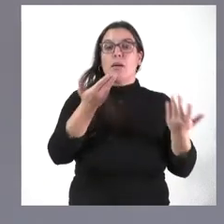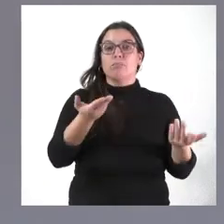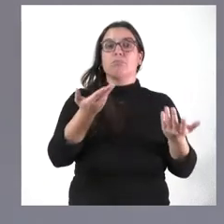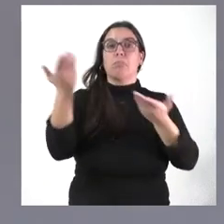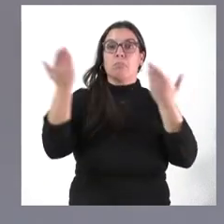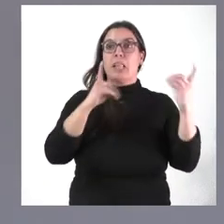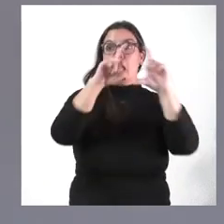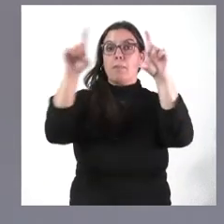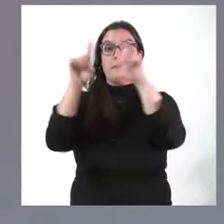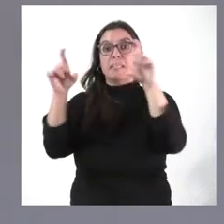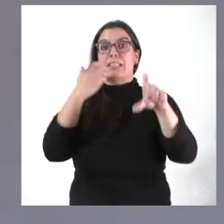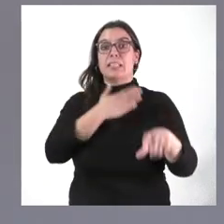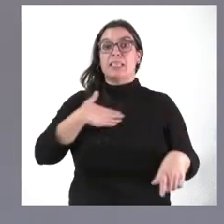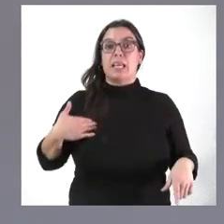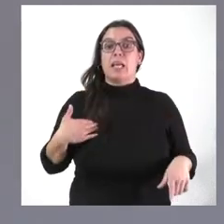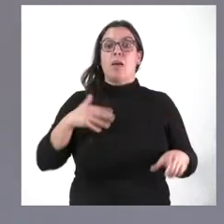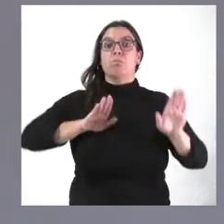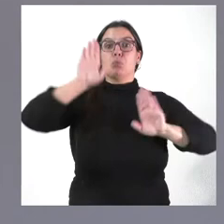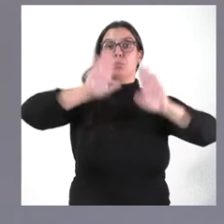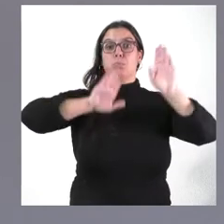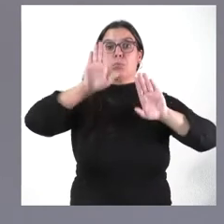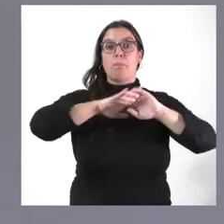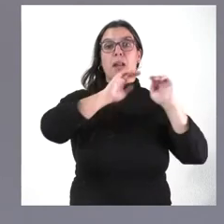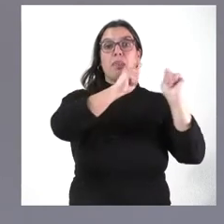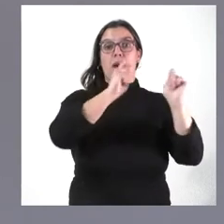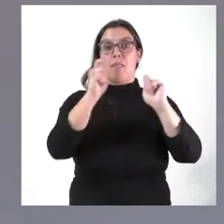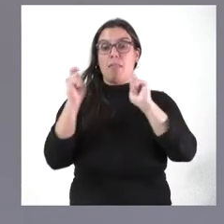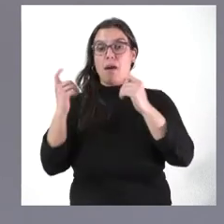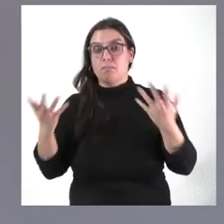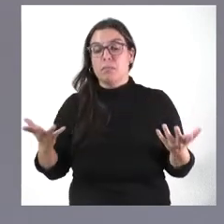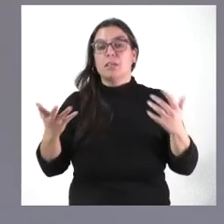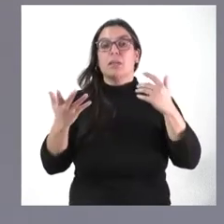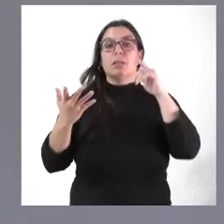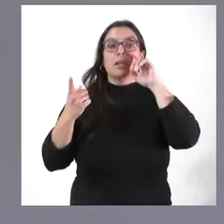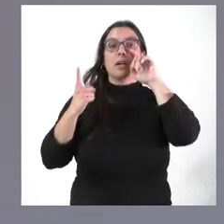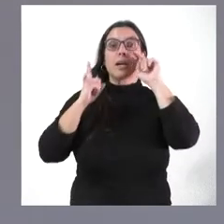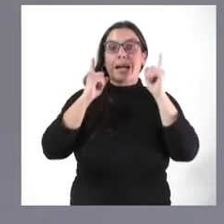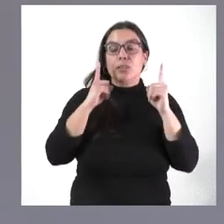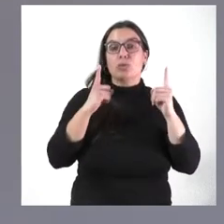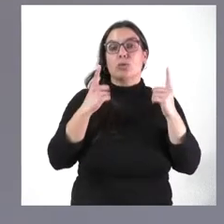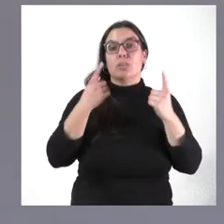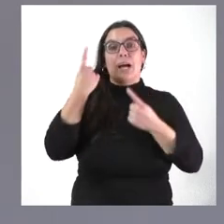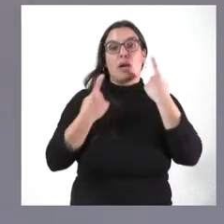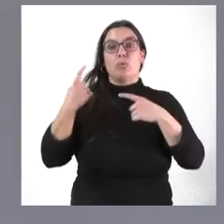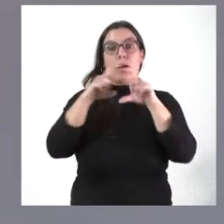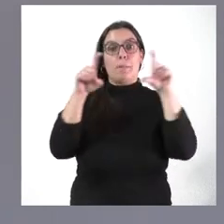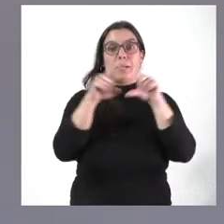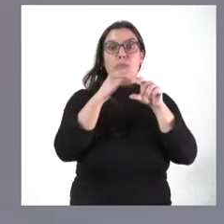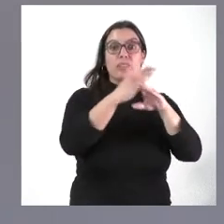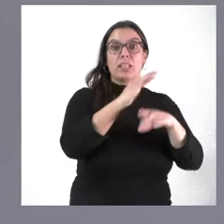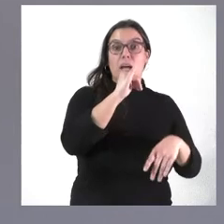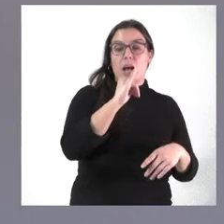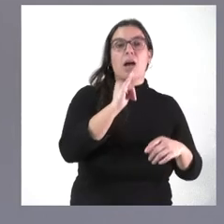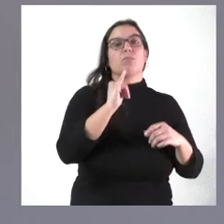deseen presentarse para que lo puedan hacer y en aquellas casos donde lógicamente hay empresas suficientes se procede